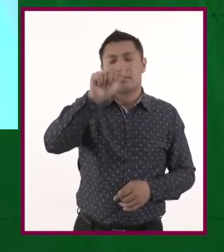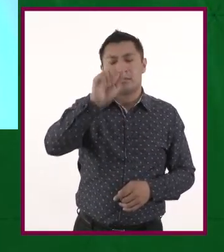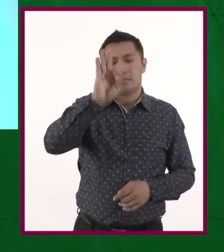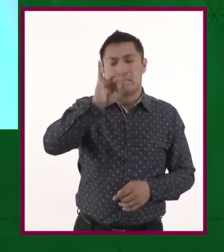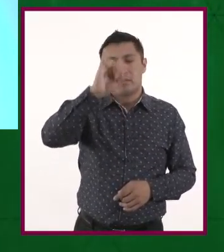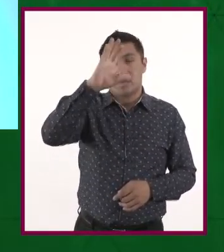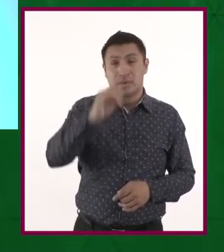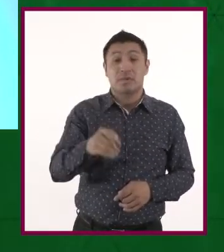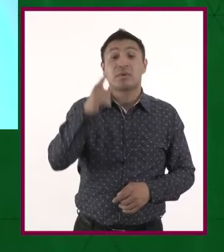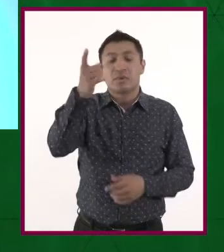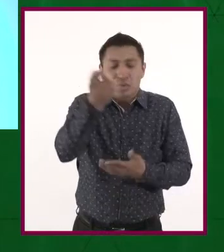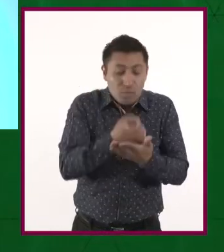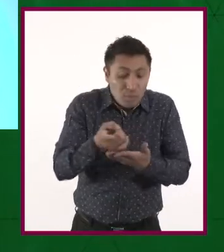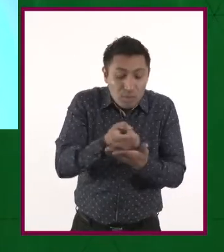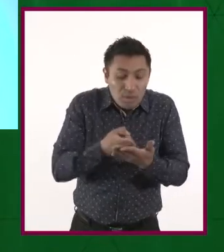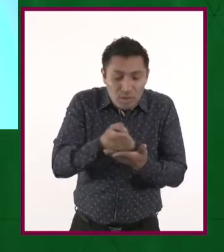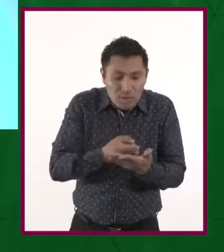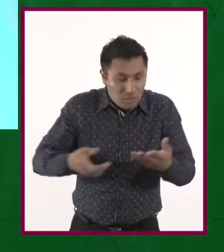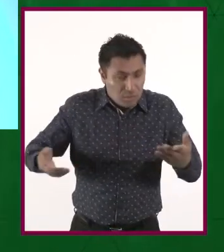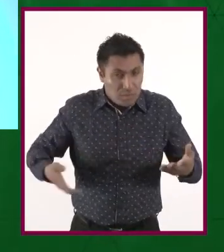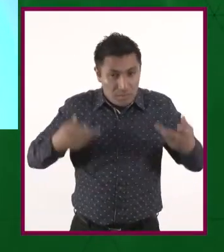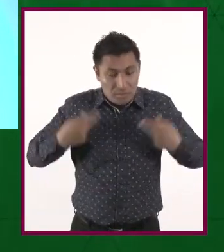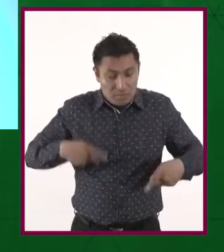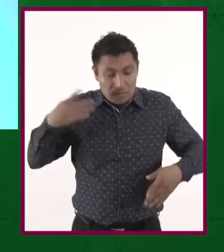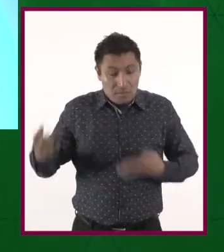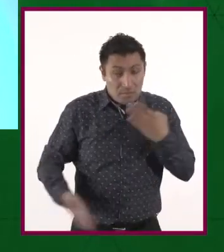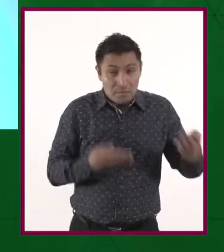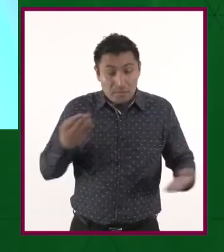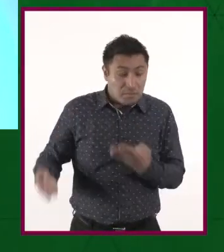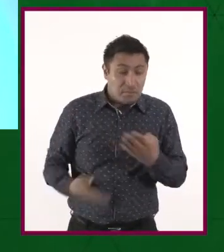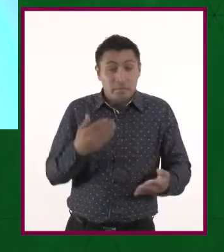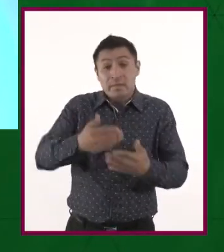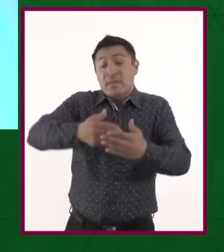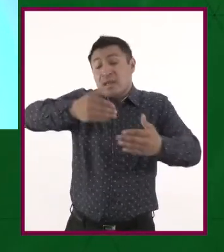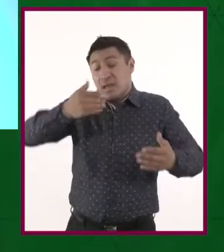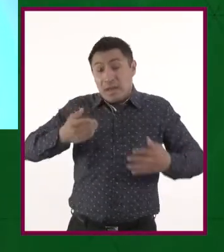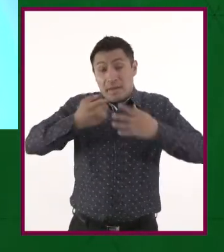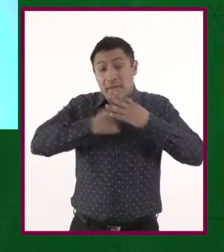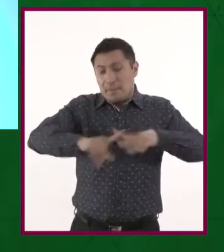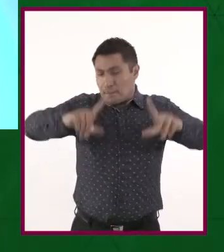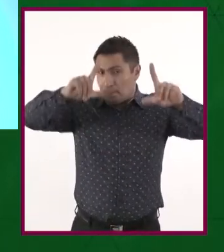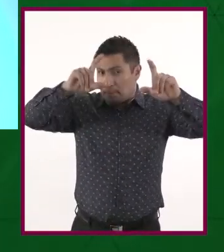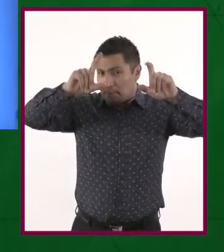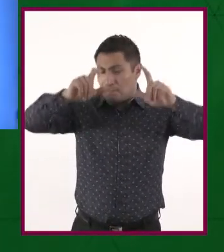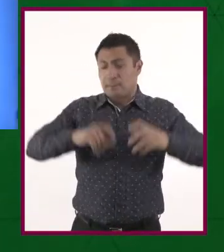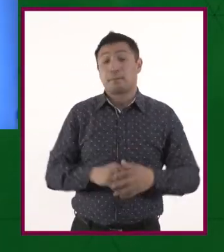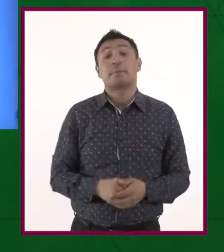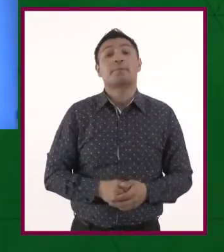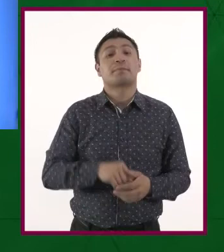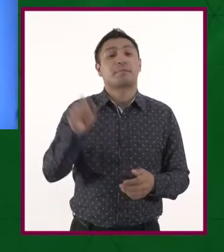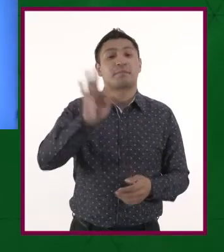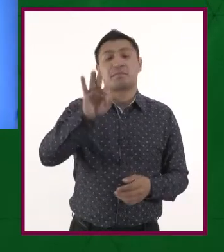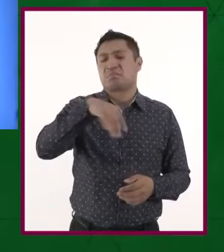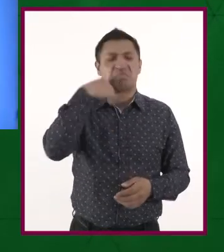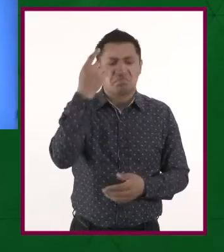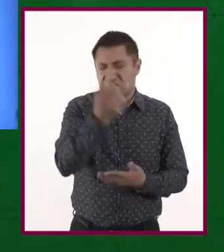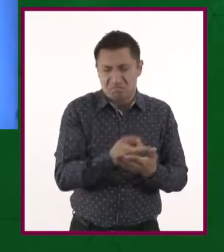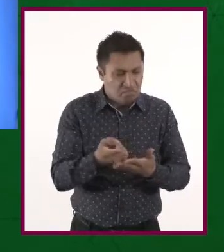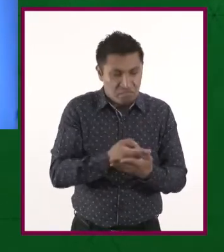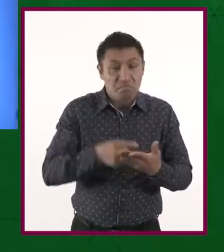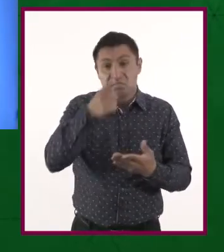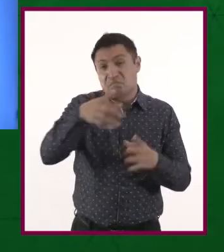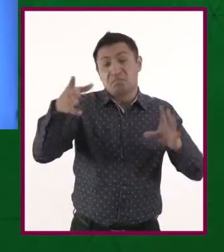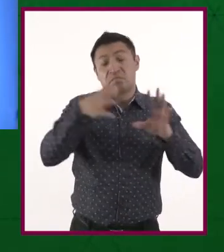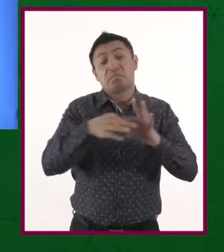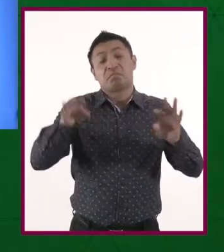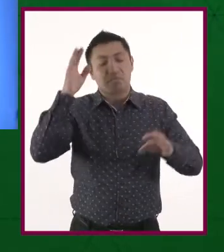los danzantes huehues antes de encontrarse en el momento en que la foto fue tomada. Si no quieres dibujar, describe cómo